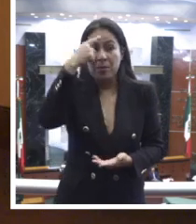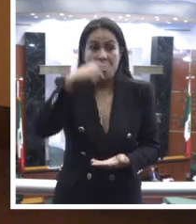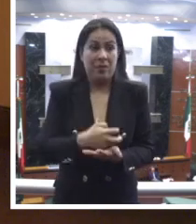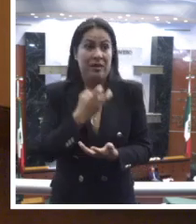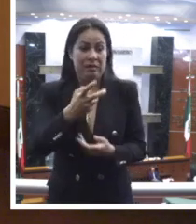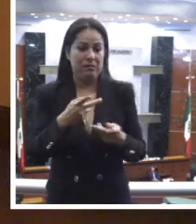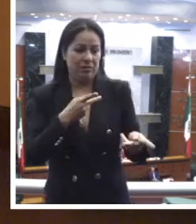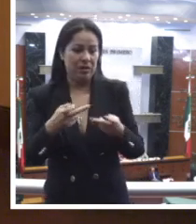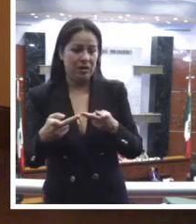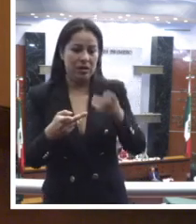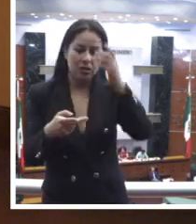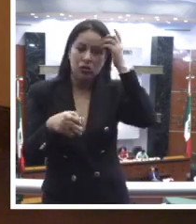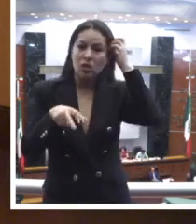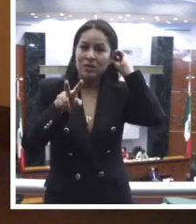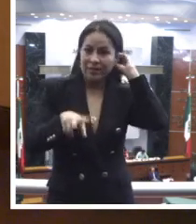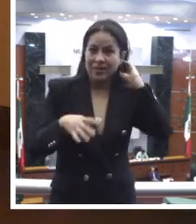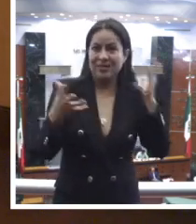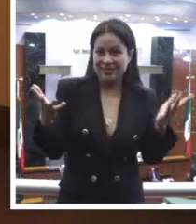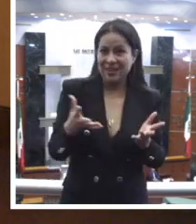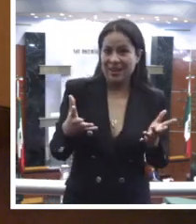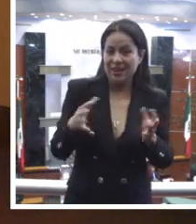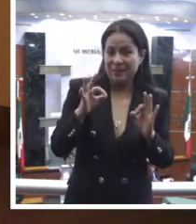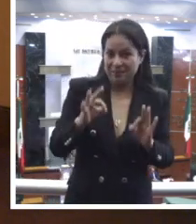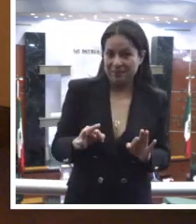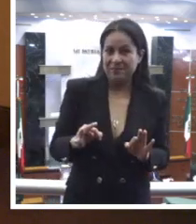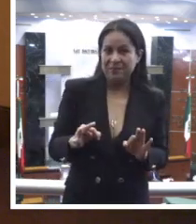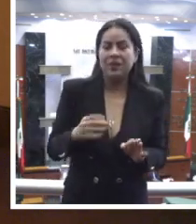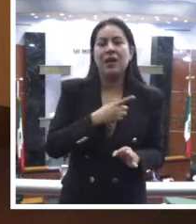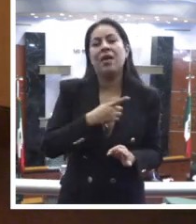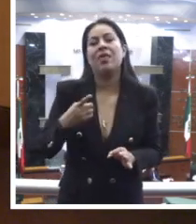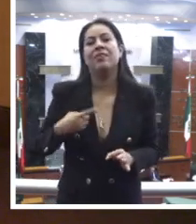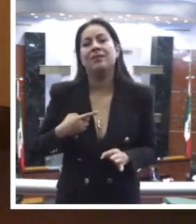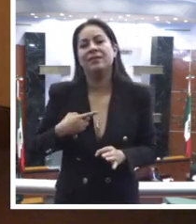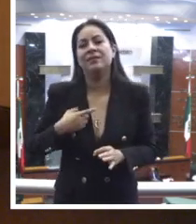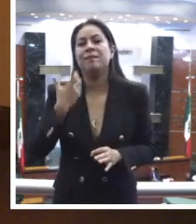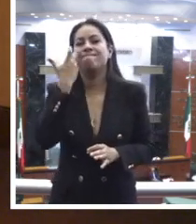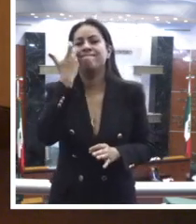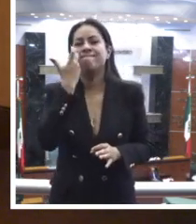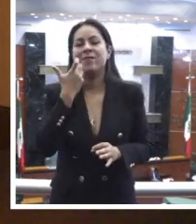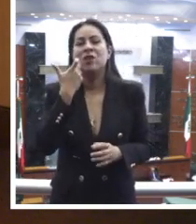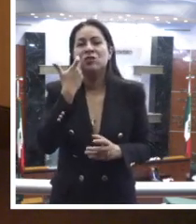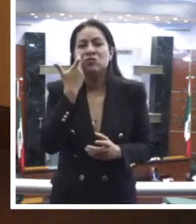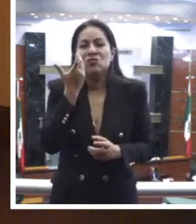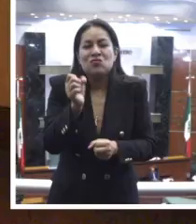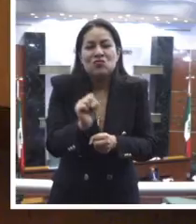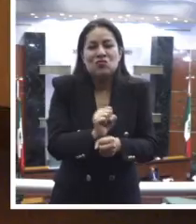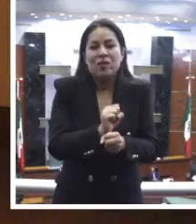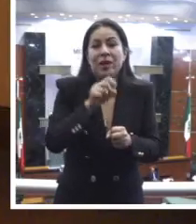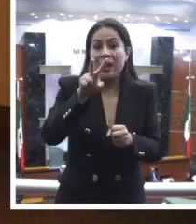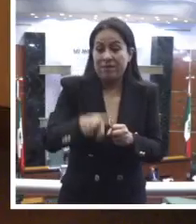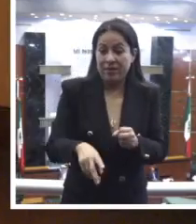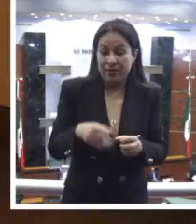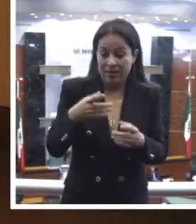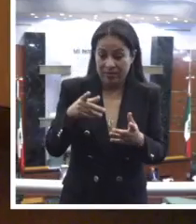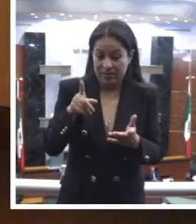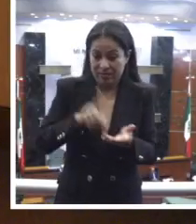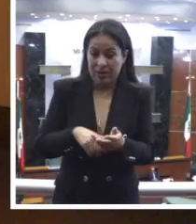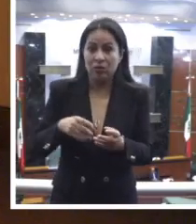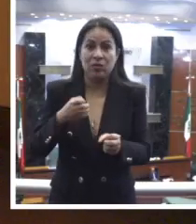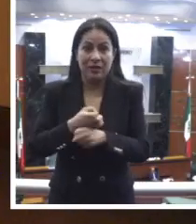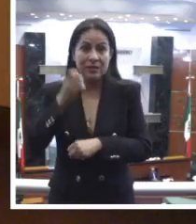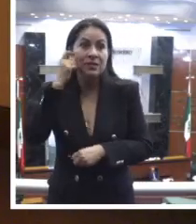esta planeación sea verdaderamente efectiva, debe ser sensible a la realidad de nuestro Estado. No basta en